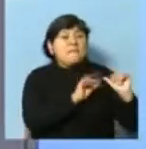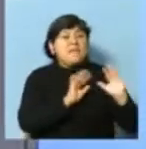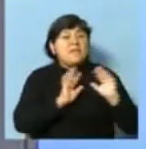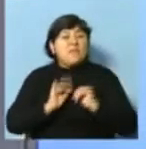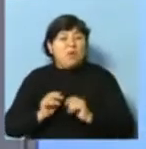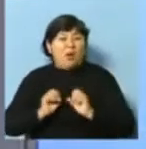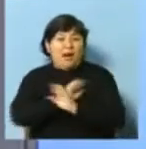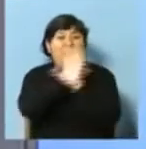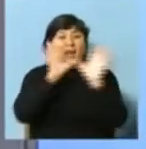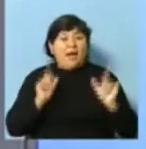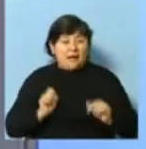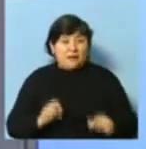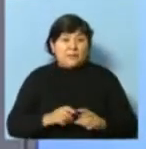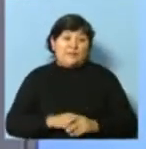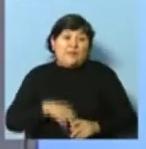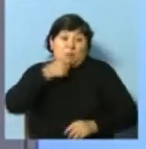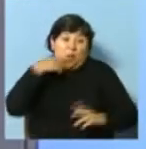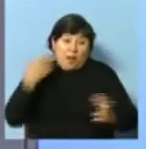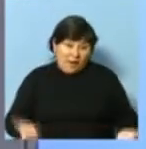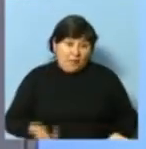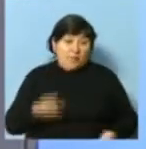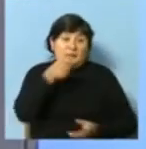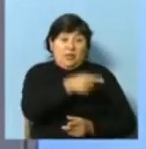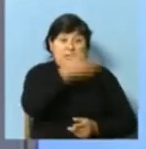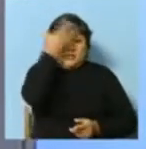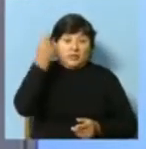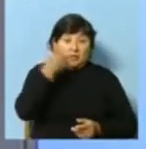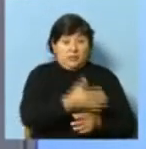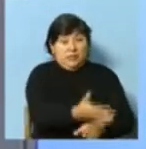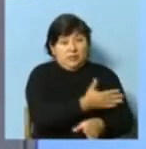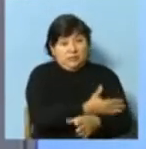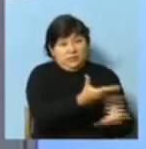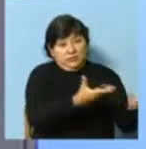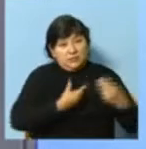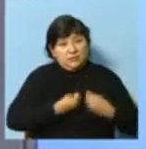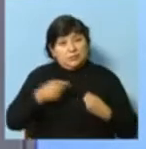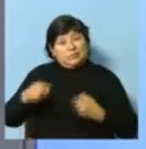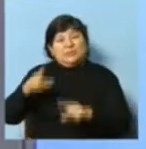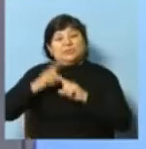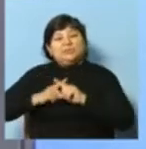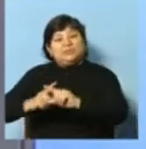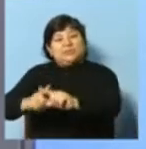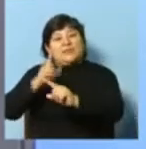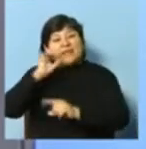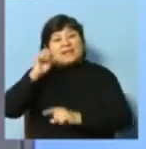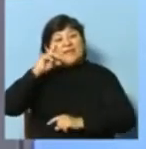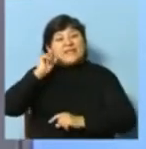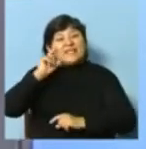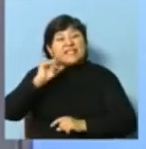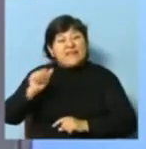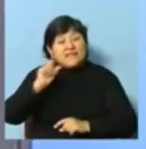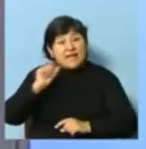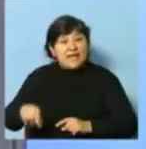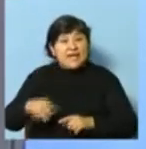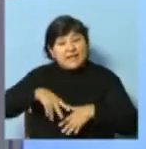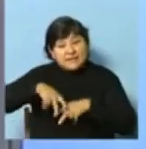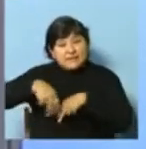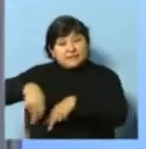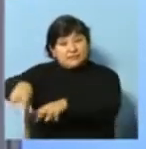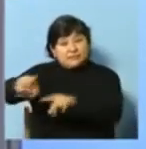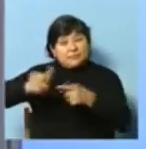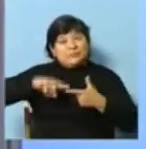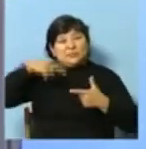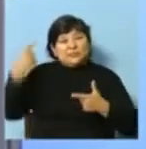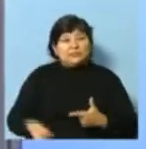posible el parque sí visible o el parque belgrano en alto comedero si no hubiéramos tenido un gobierno provincial